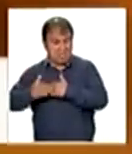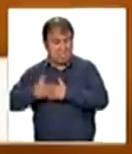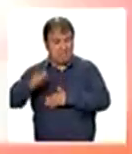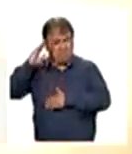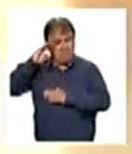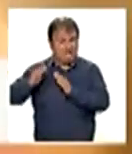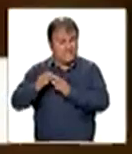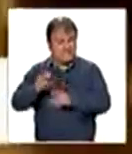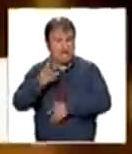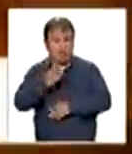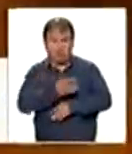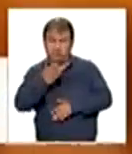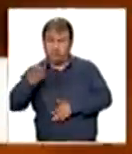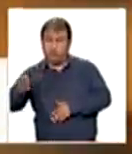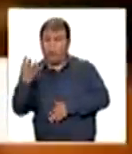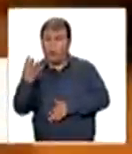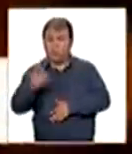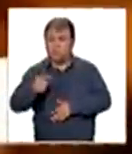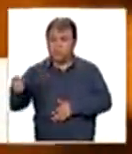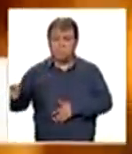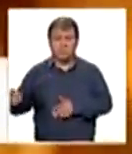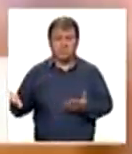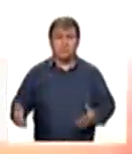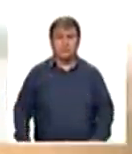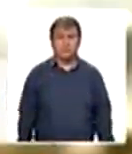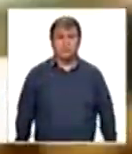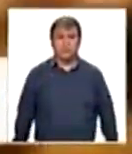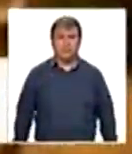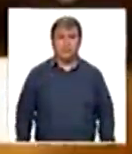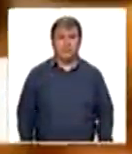ubicada a tan solo 400 metros de distancia.